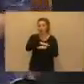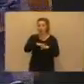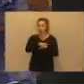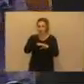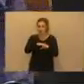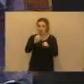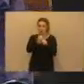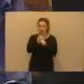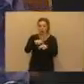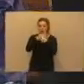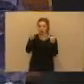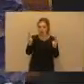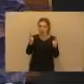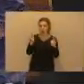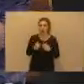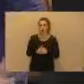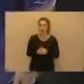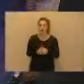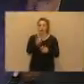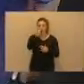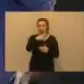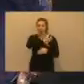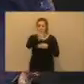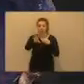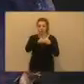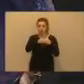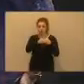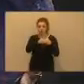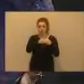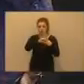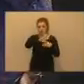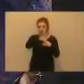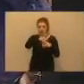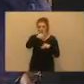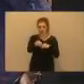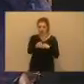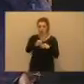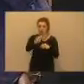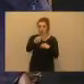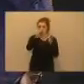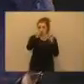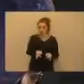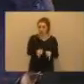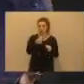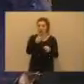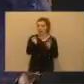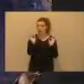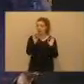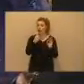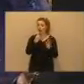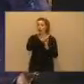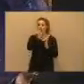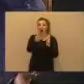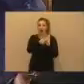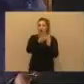del Empleado Público, en una disposición adicional primera, que es la que usted no citó, donde dice que los principios contenidos en los artículos 55